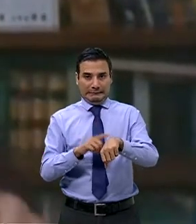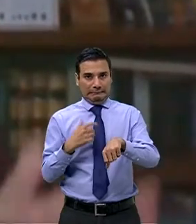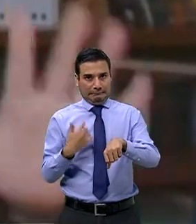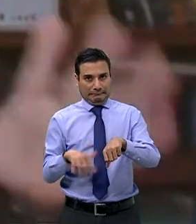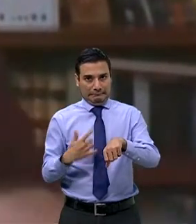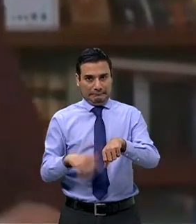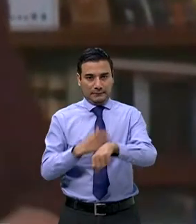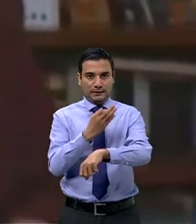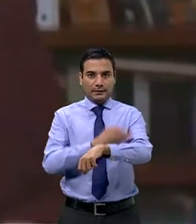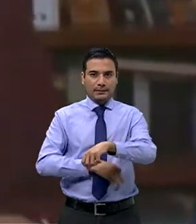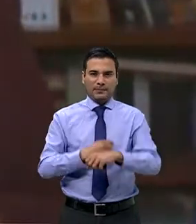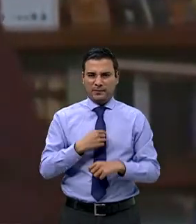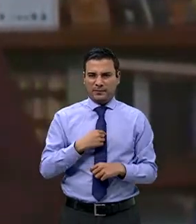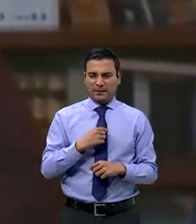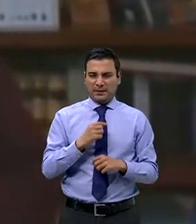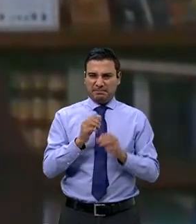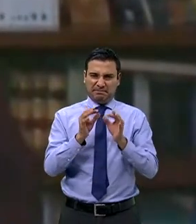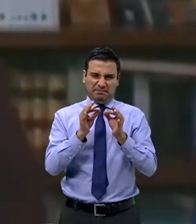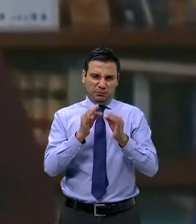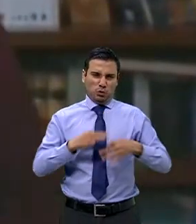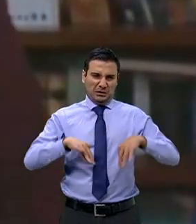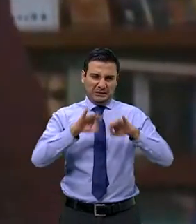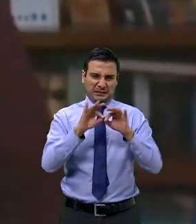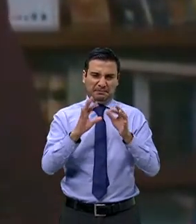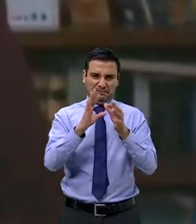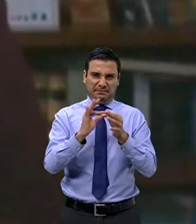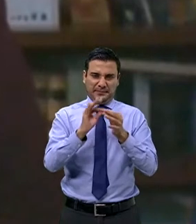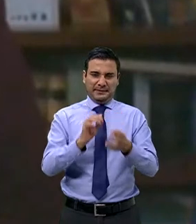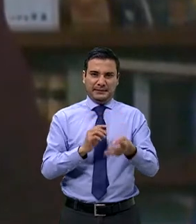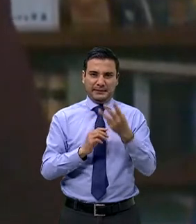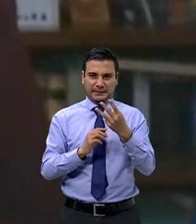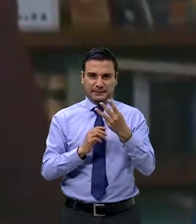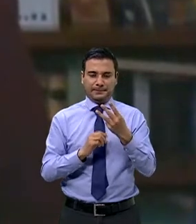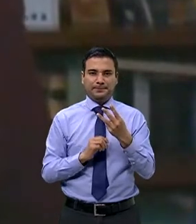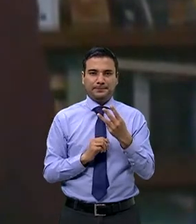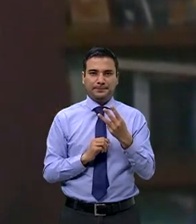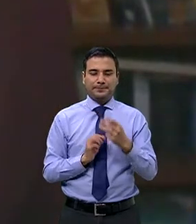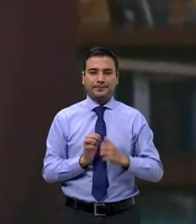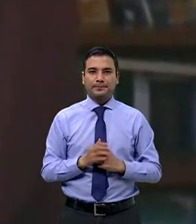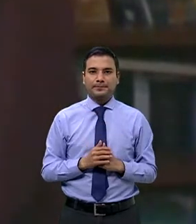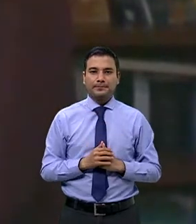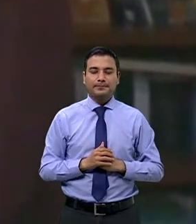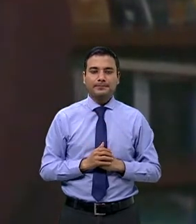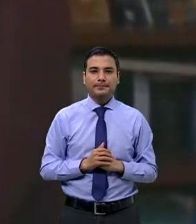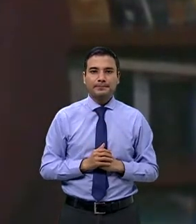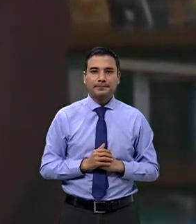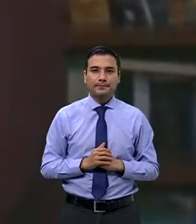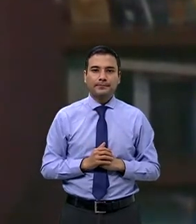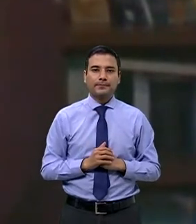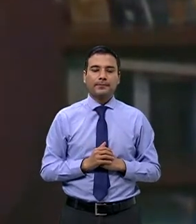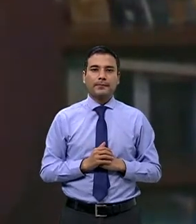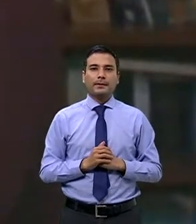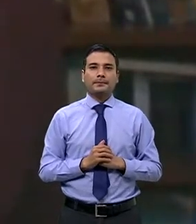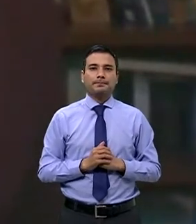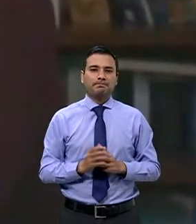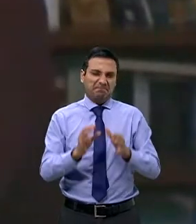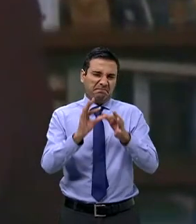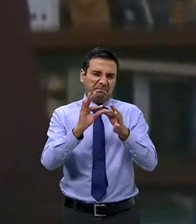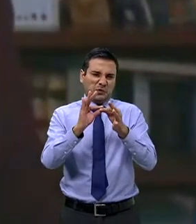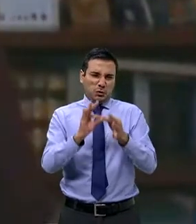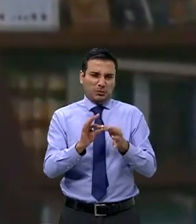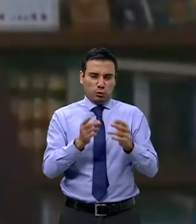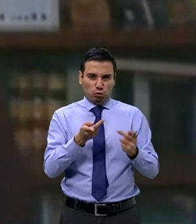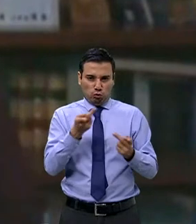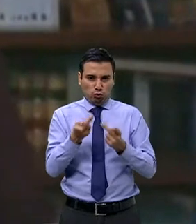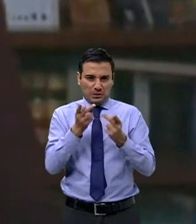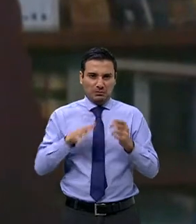quiero resaltar tres cosas de este ejercicio y esta consulta popular que desde mi óptica nos